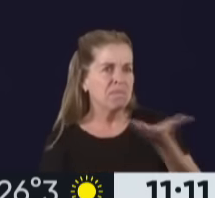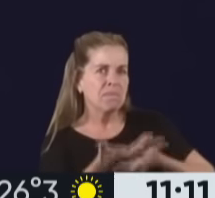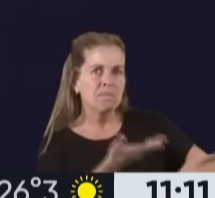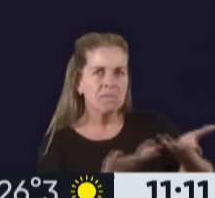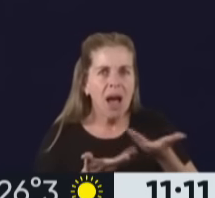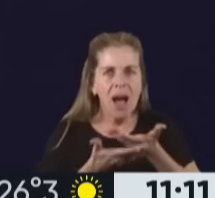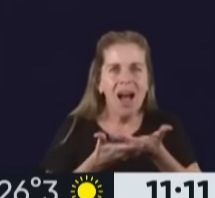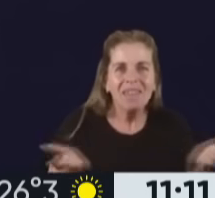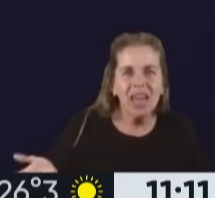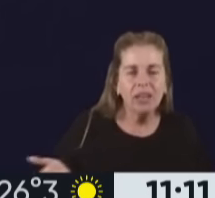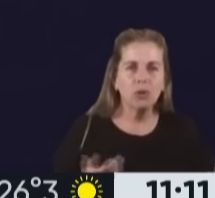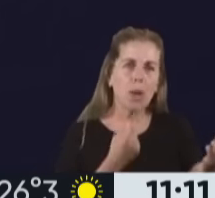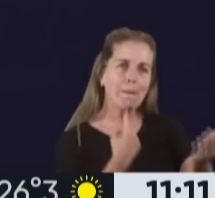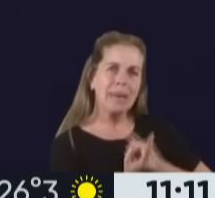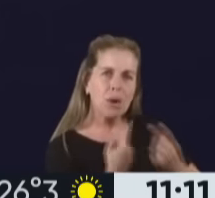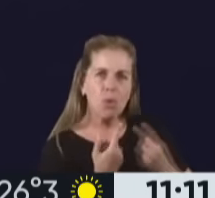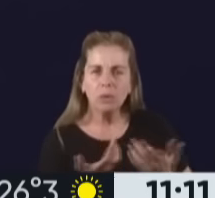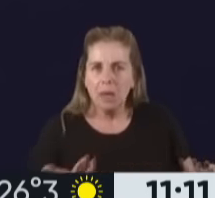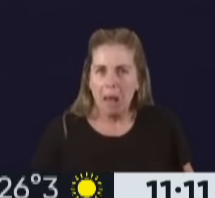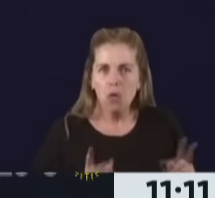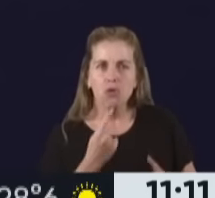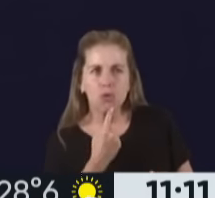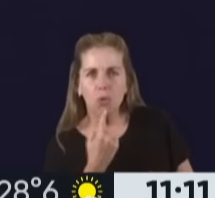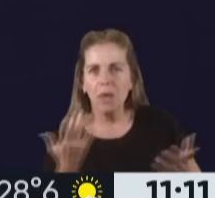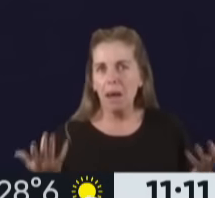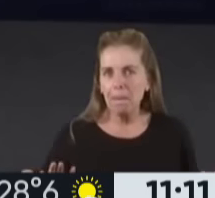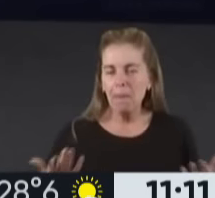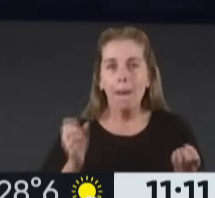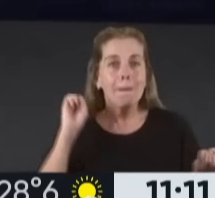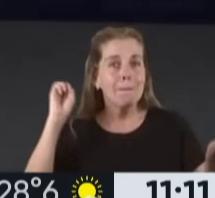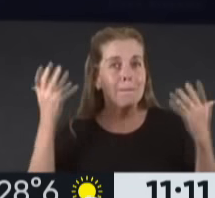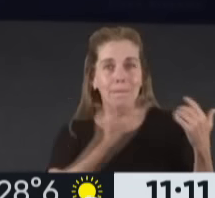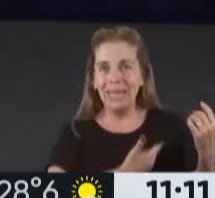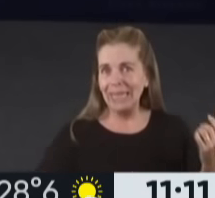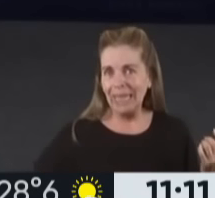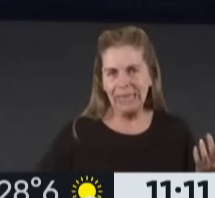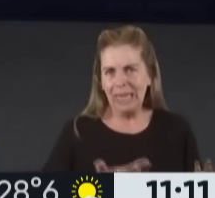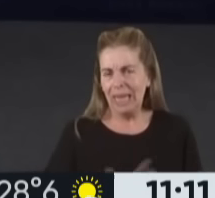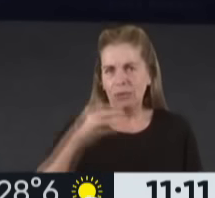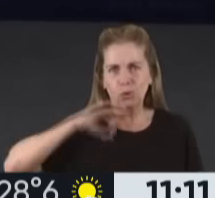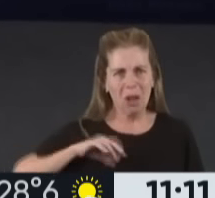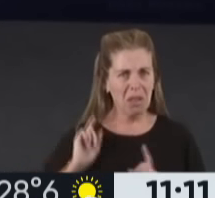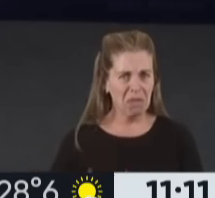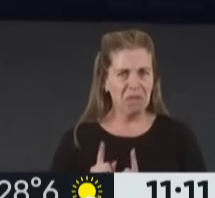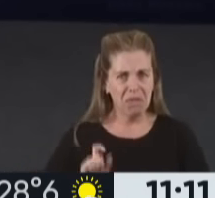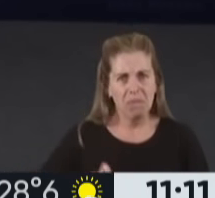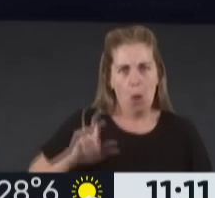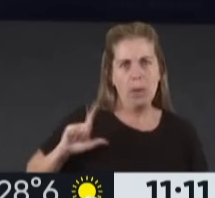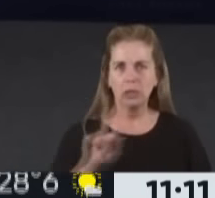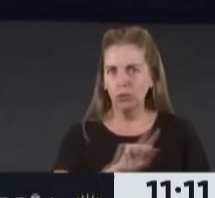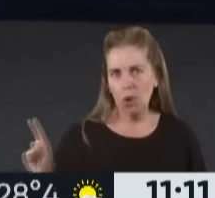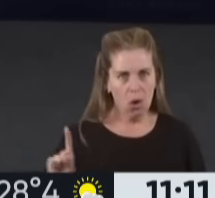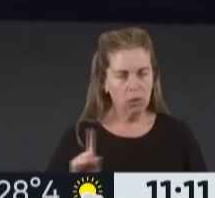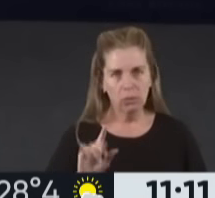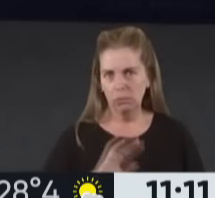por no a las preguntas que hagan con respecto a estas cuestiones. Así que el presidente no va a aumentarse el sueldo, no va a estar dentro